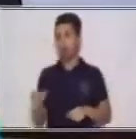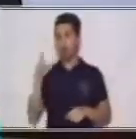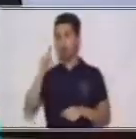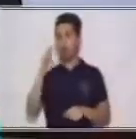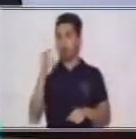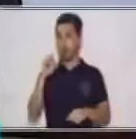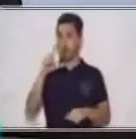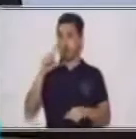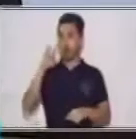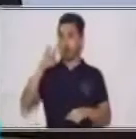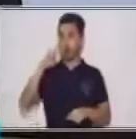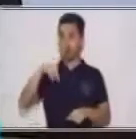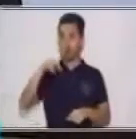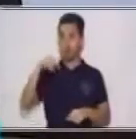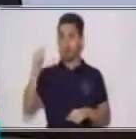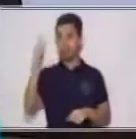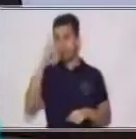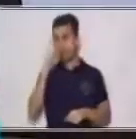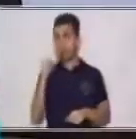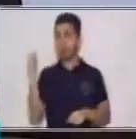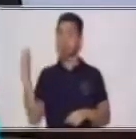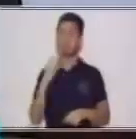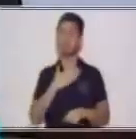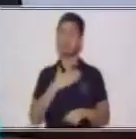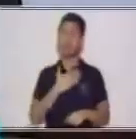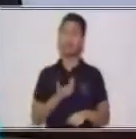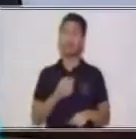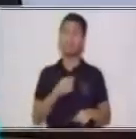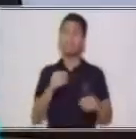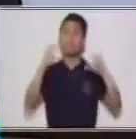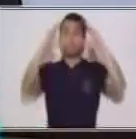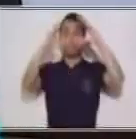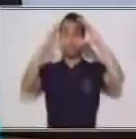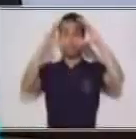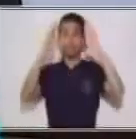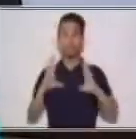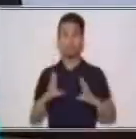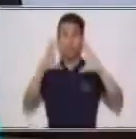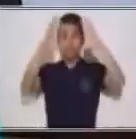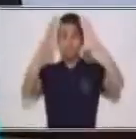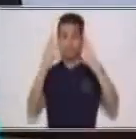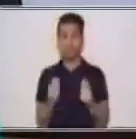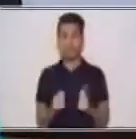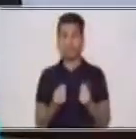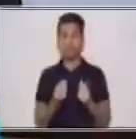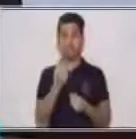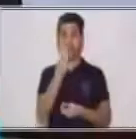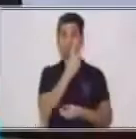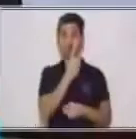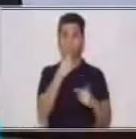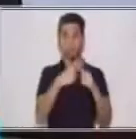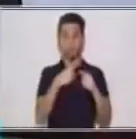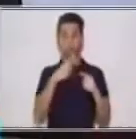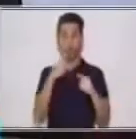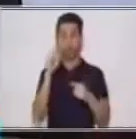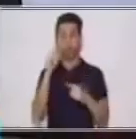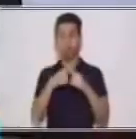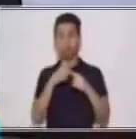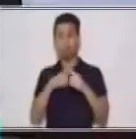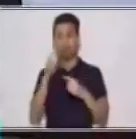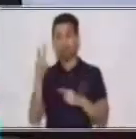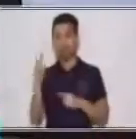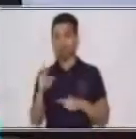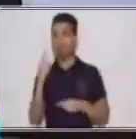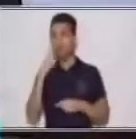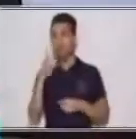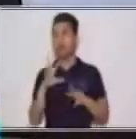a crear que es una matriz de 2x2. Entonces, para poder determinar el valor de esta matriz,